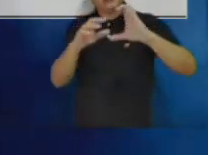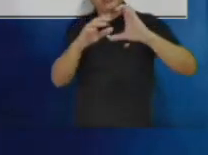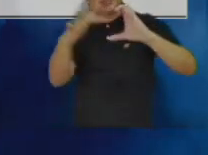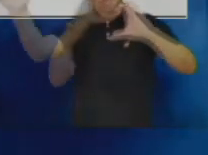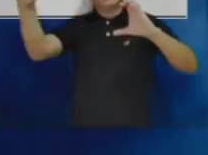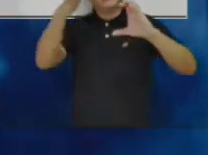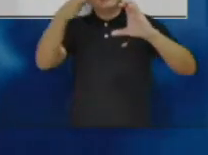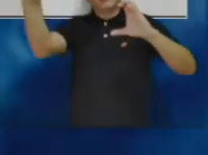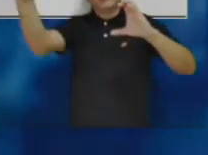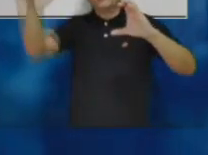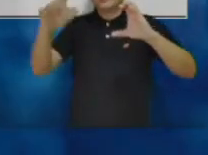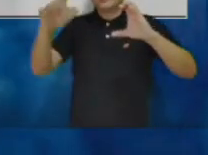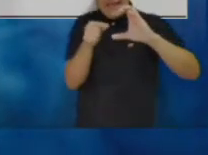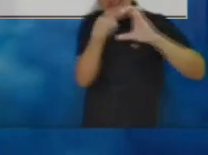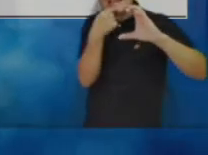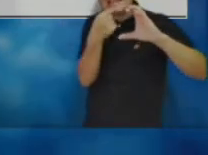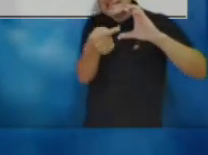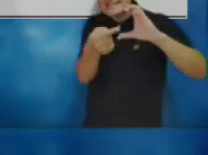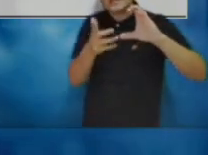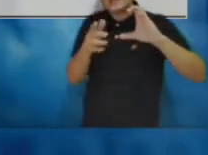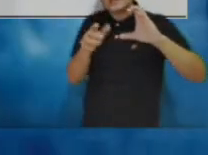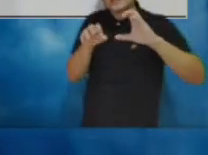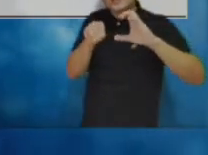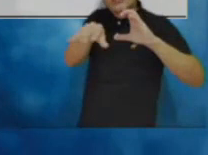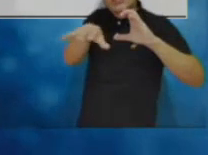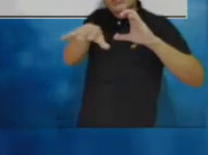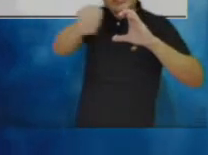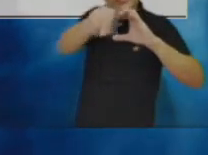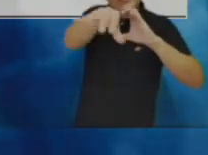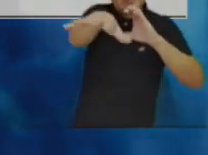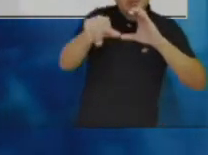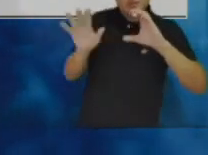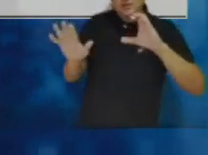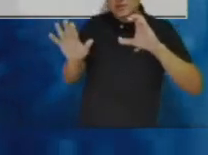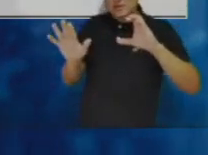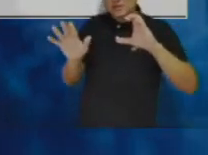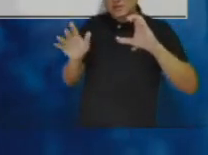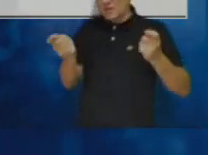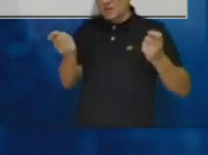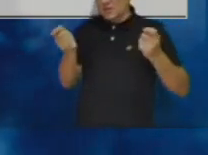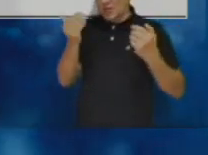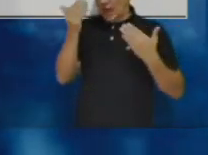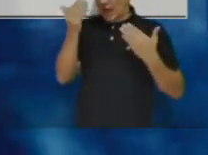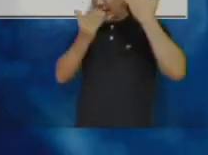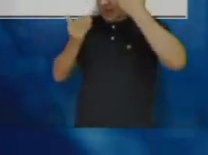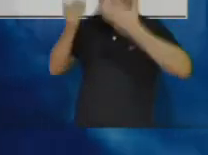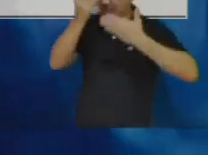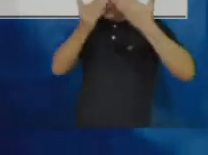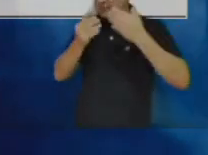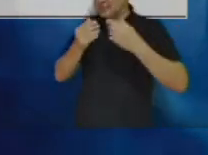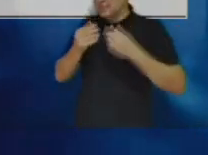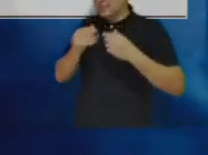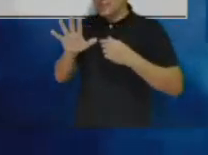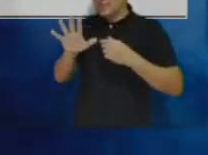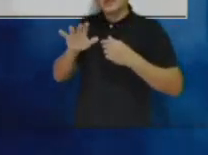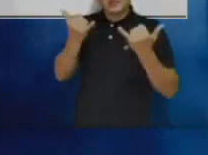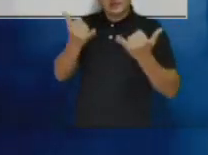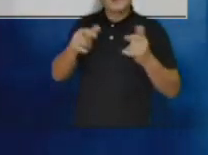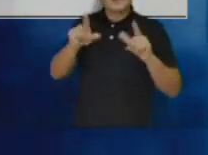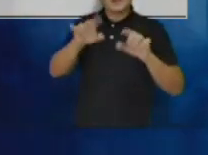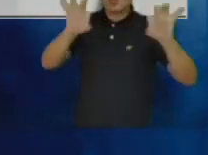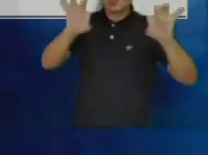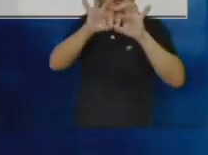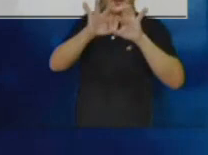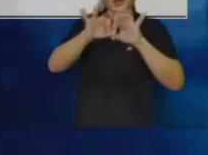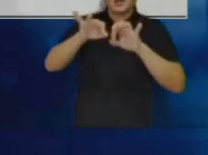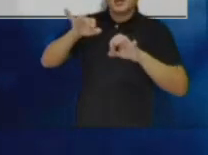tener equipo de análisis y para el monitoreo del espectro, una vez más, un proyecto para utilizar drones. Pero no, realmente es